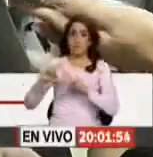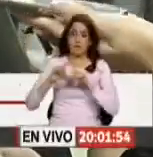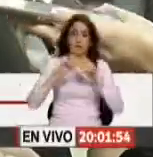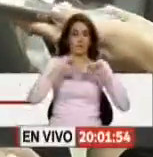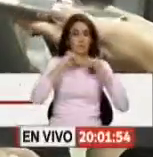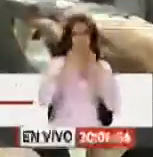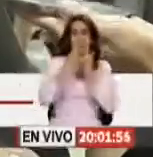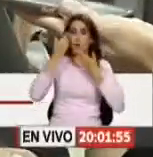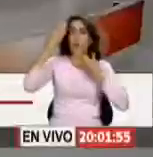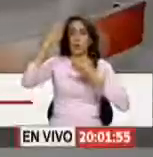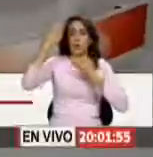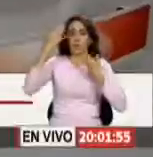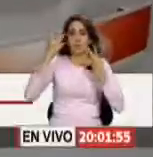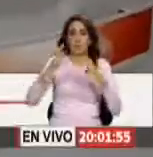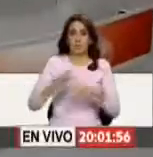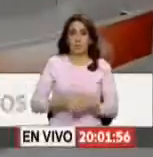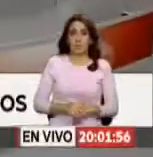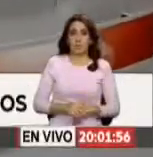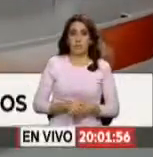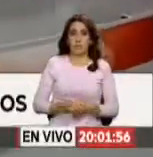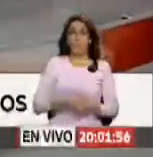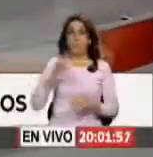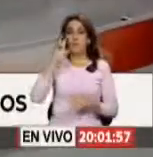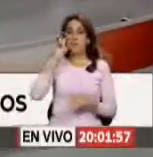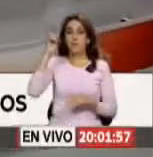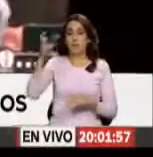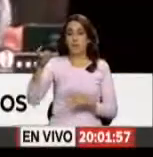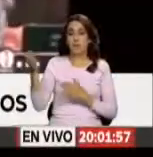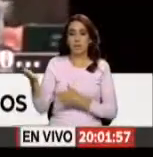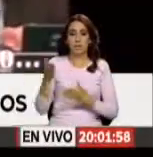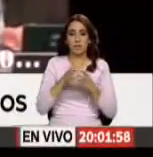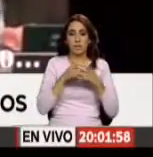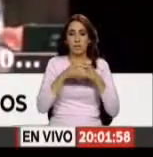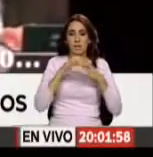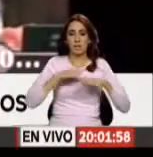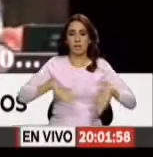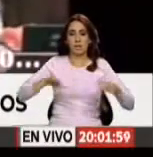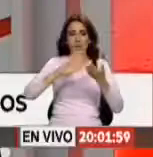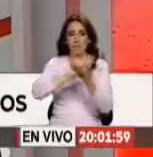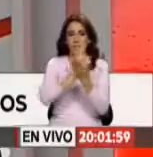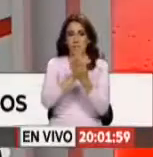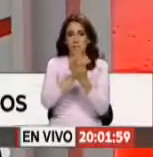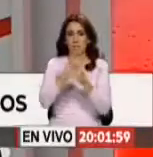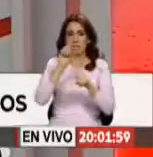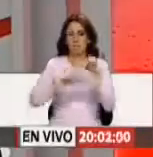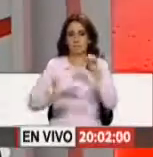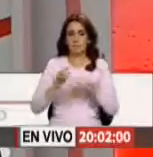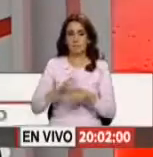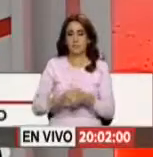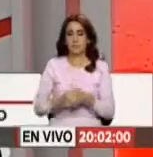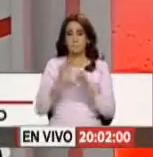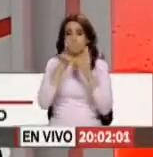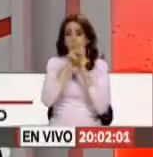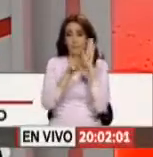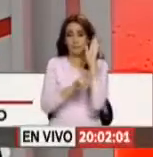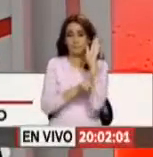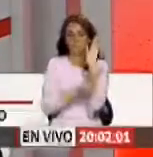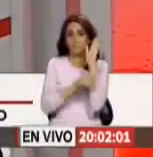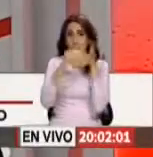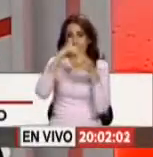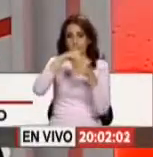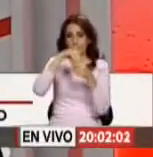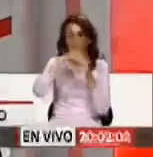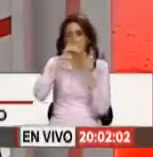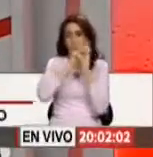la bancada de gobierno. Desde el Observatorio Legislativo, Marcelo Espinel asegura que esto no es extraño. Dentro de los parlamentos es normal